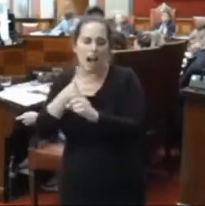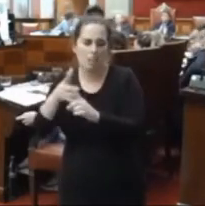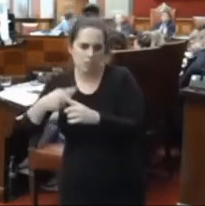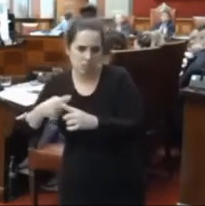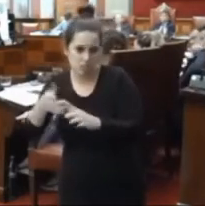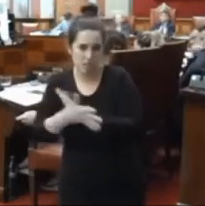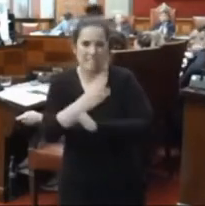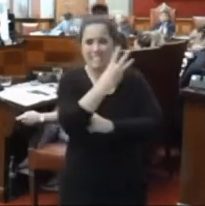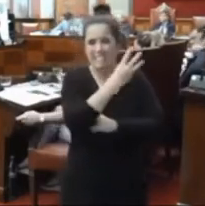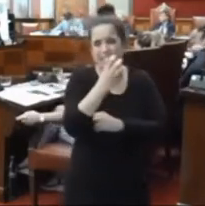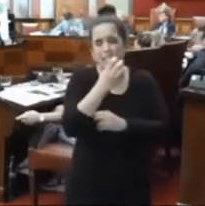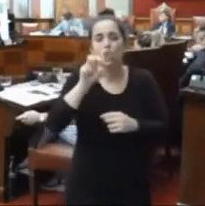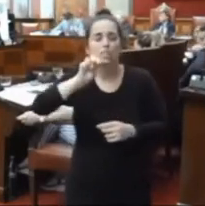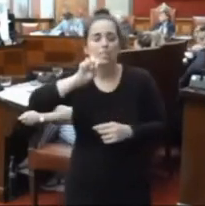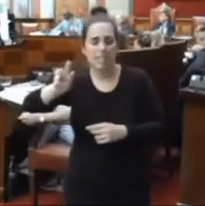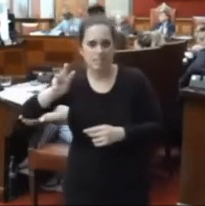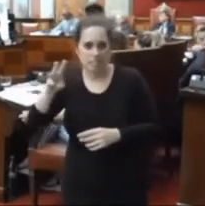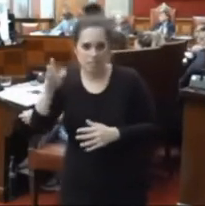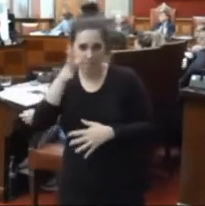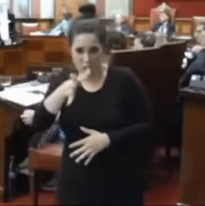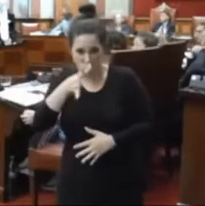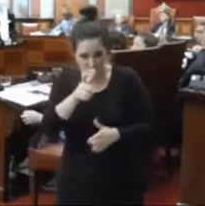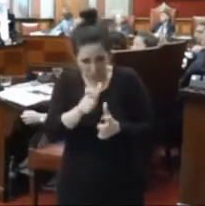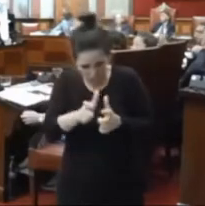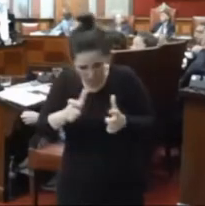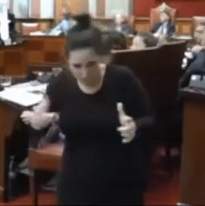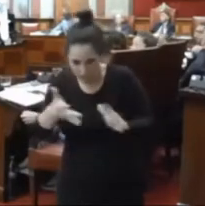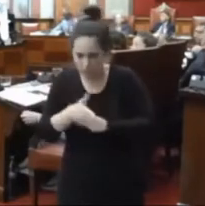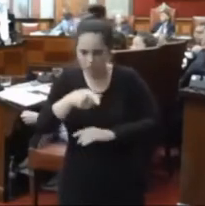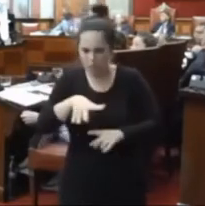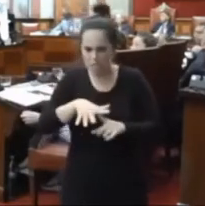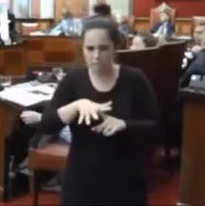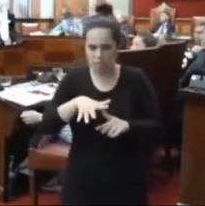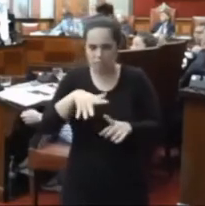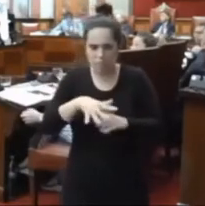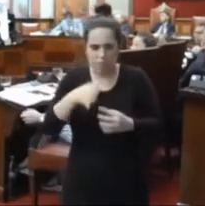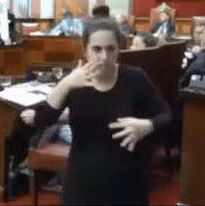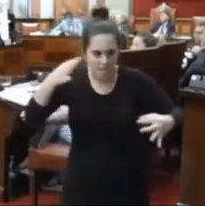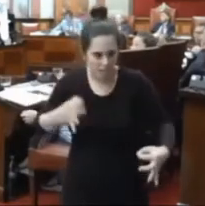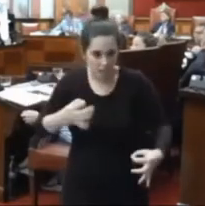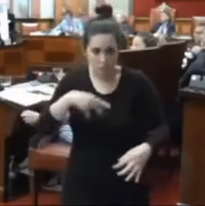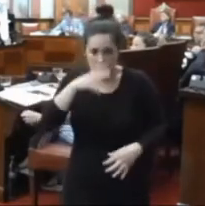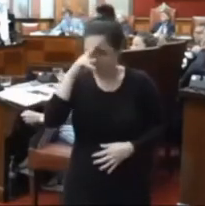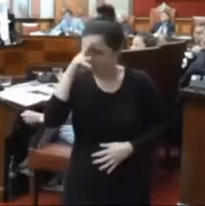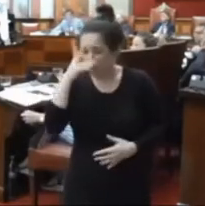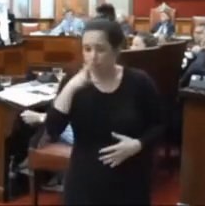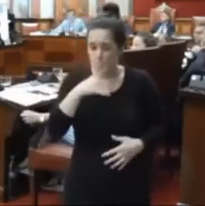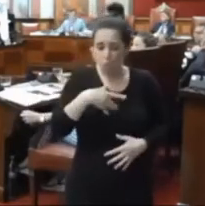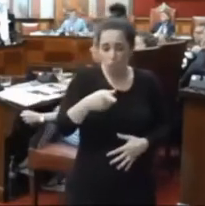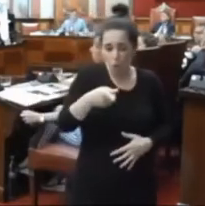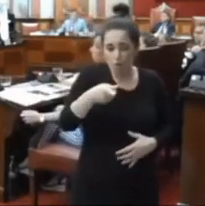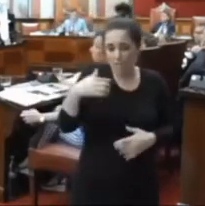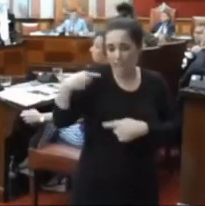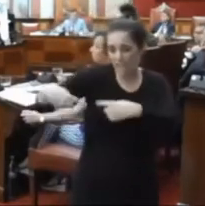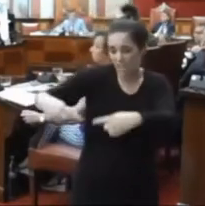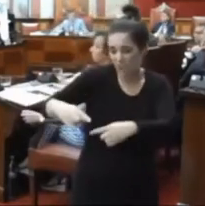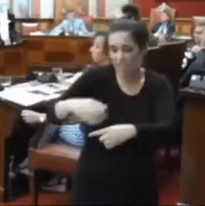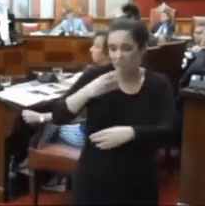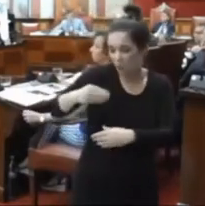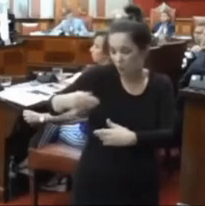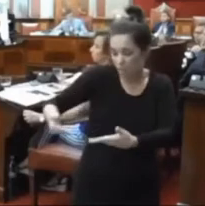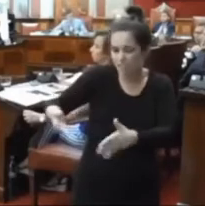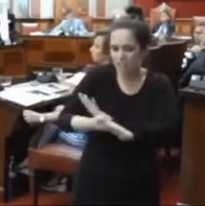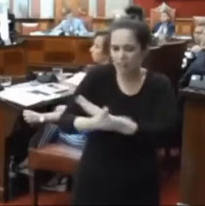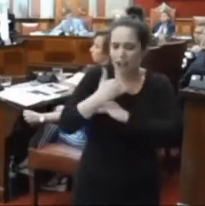que es evidente que es una cruda realidad. Y lo preocupante, sobre todo, es que a nuestras jóvenes generaciones no se les está facilitando